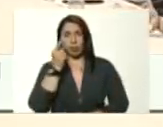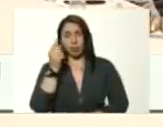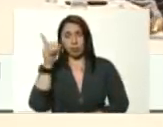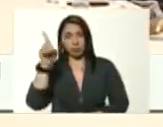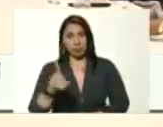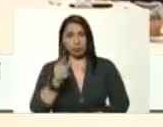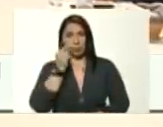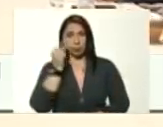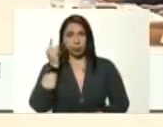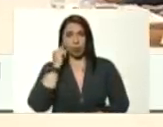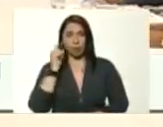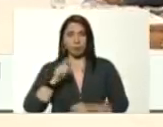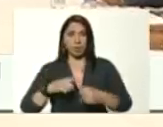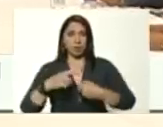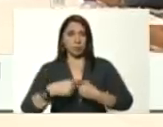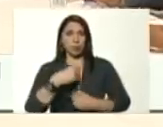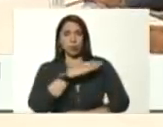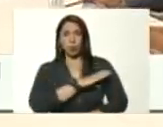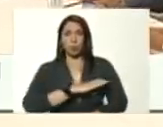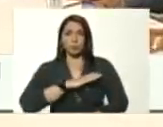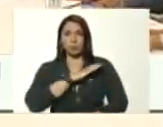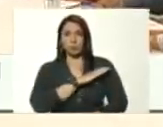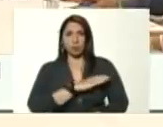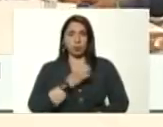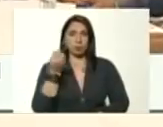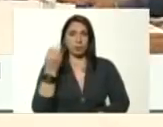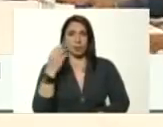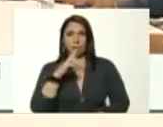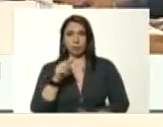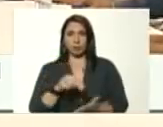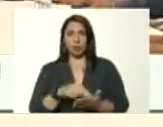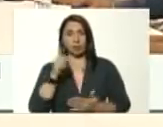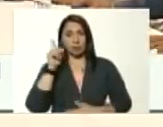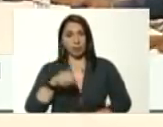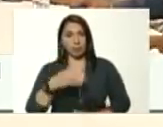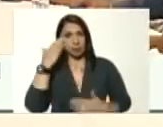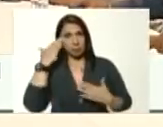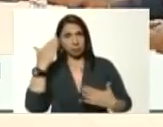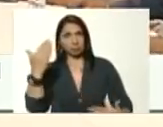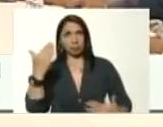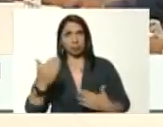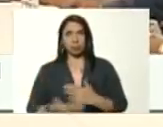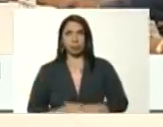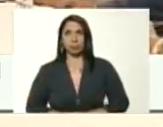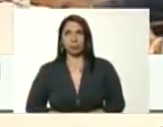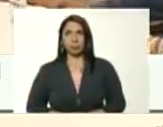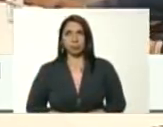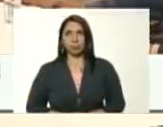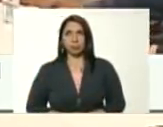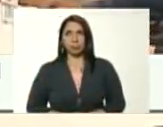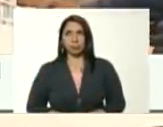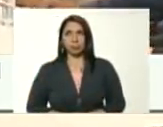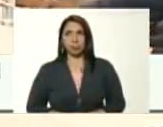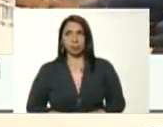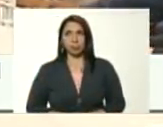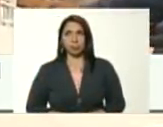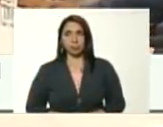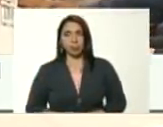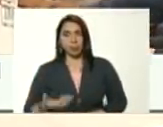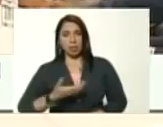de esta asamblea nacional por supuesto saludó la presencia con permiso de todos de los alcaldes